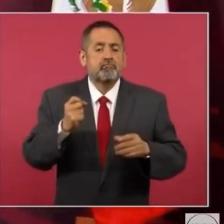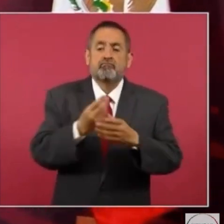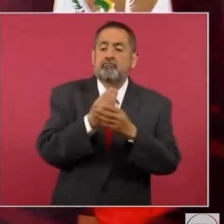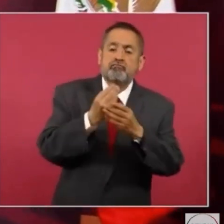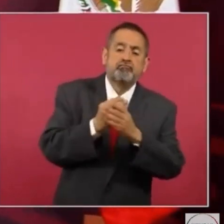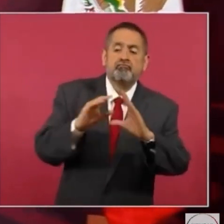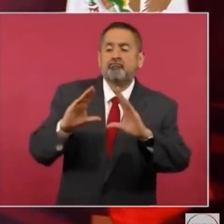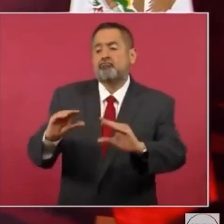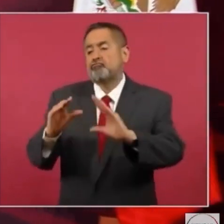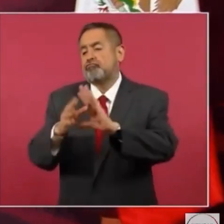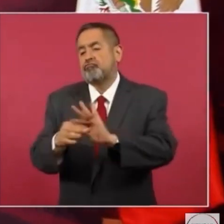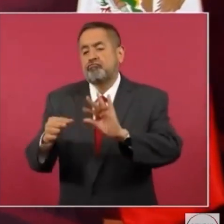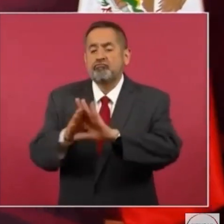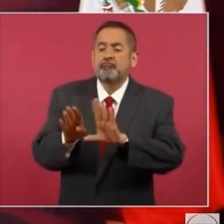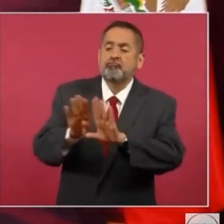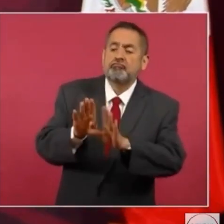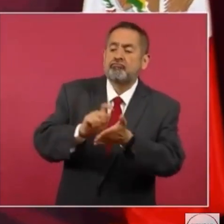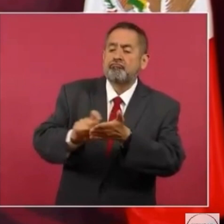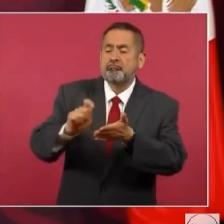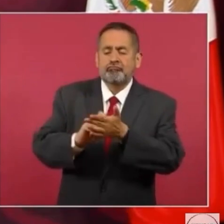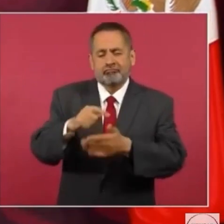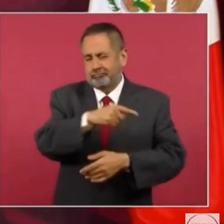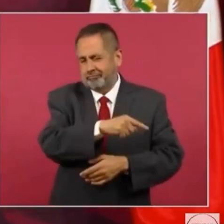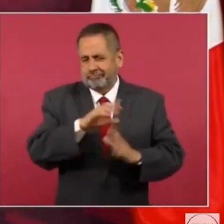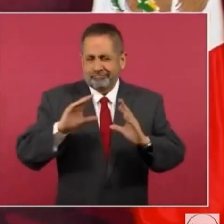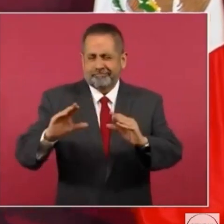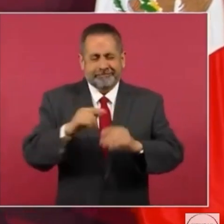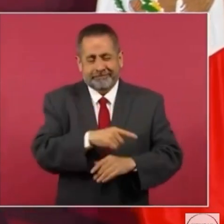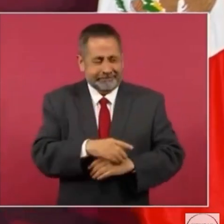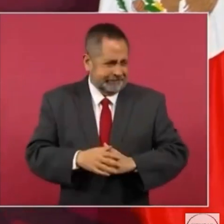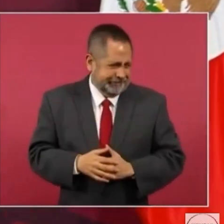cursos de formación, y es